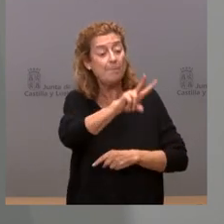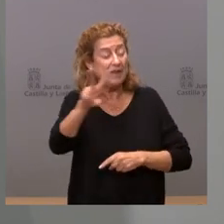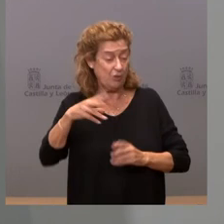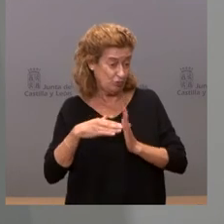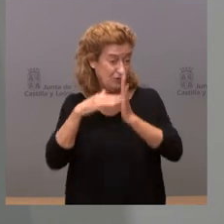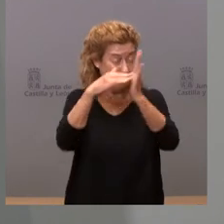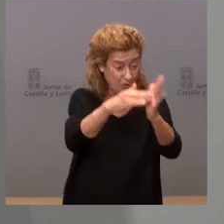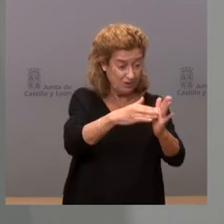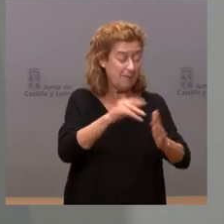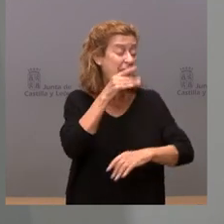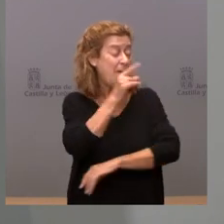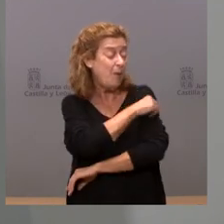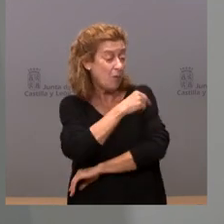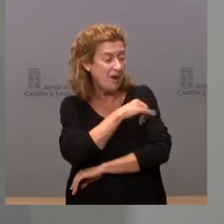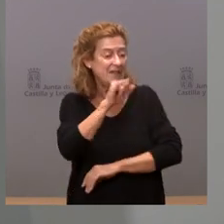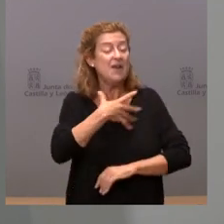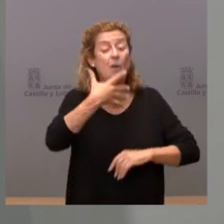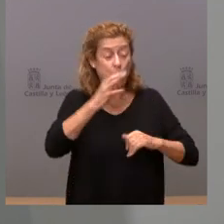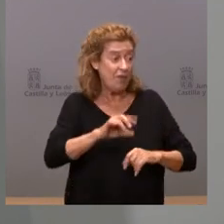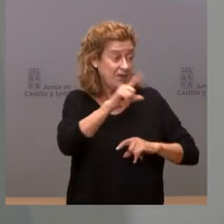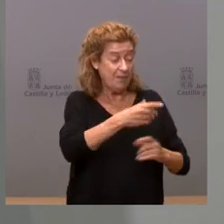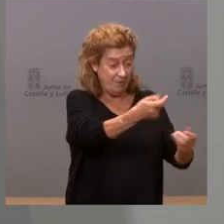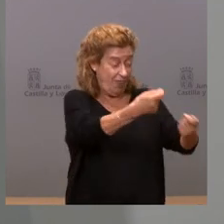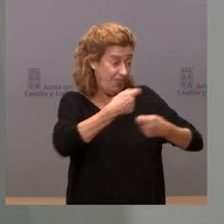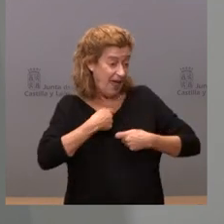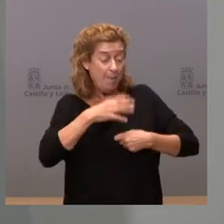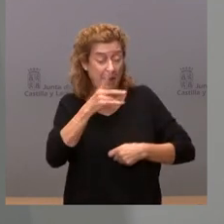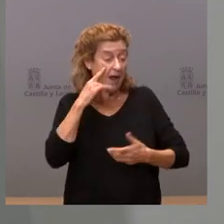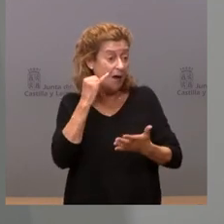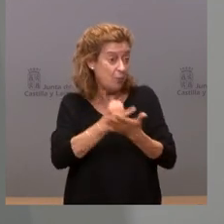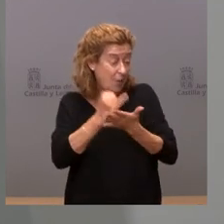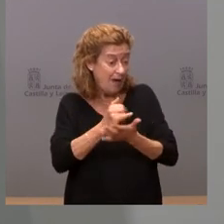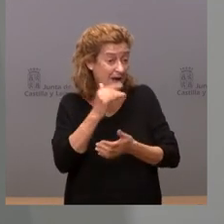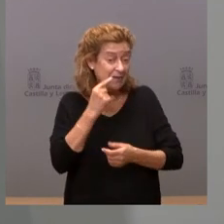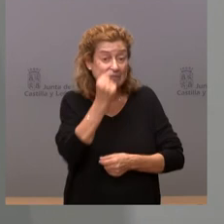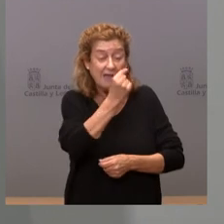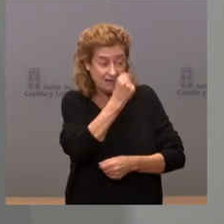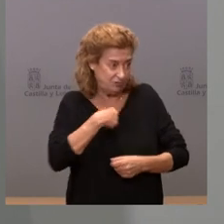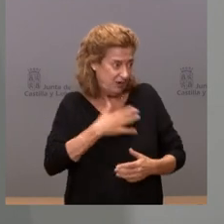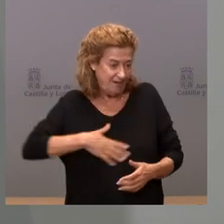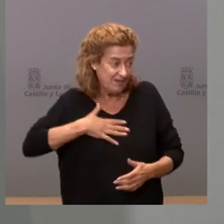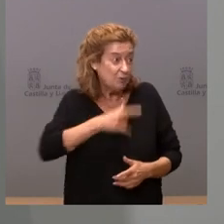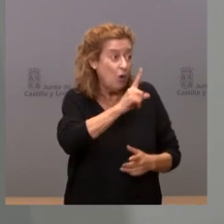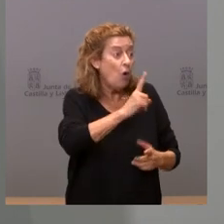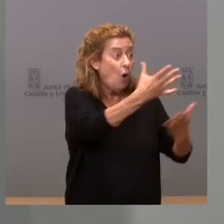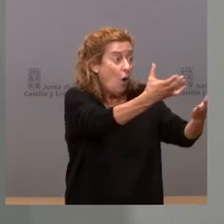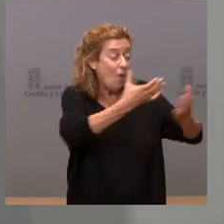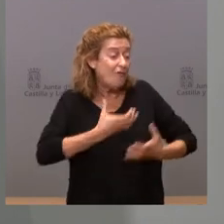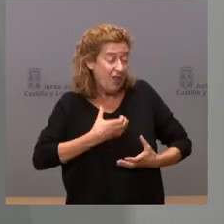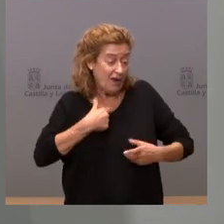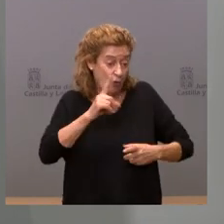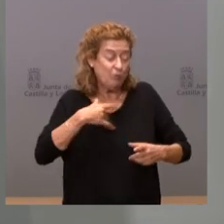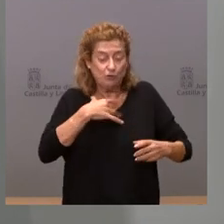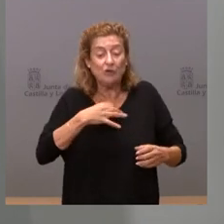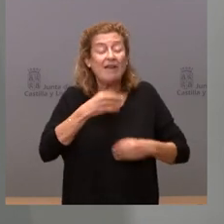y si pudiéramos disponer también en materia de tests pues estaríamos encantados como ahí no se ha producido esa oferta lo que hacemos es